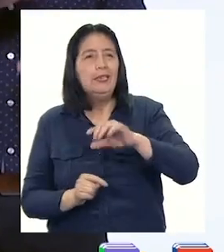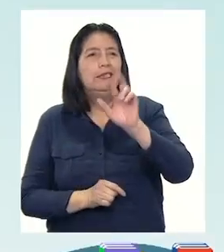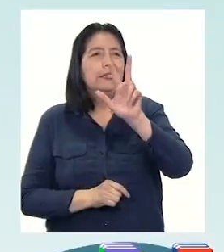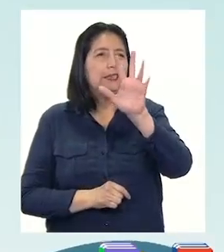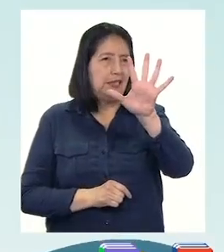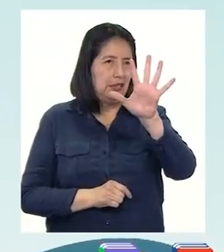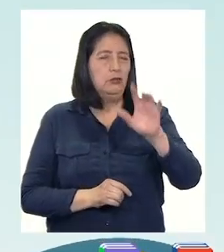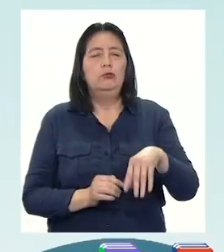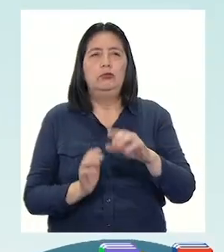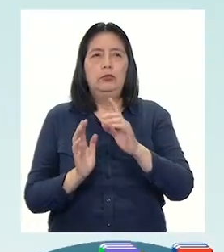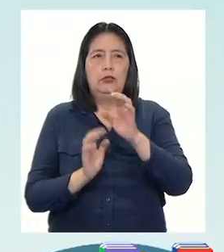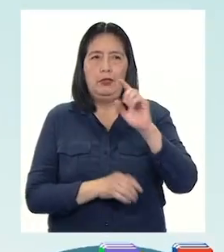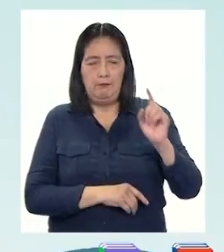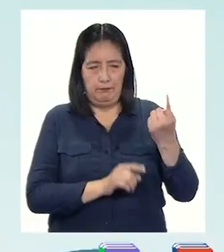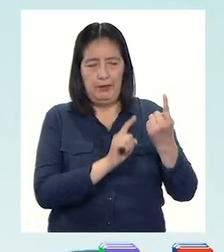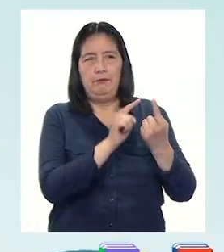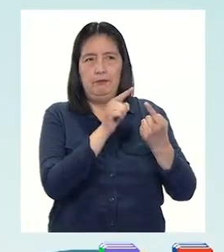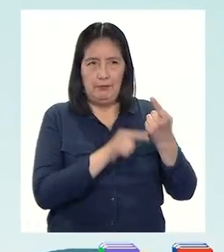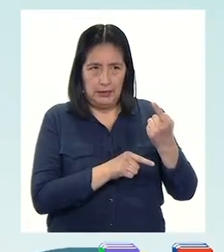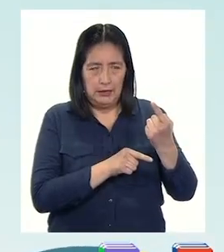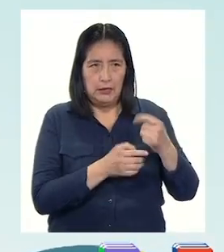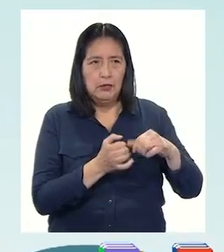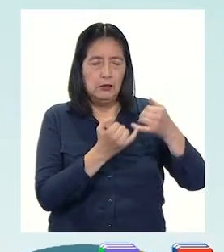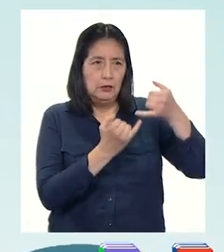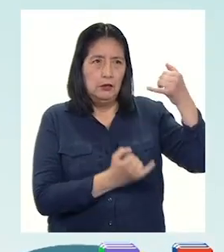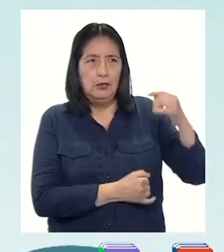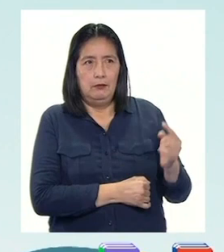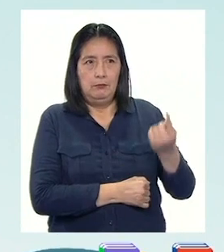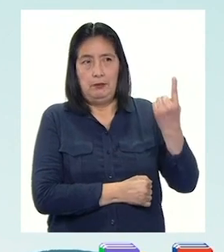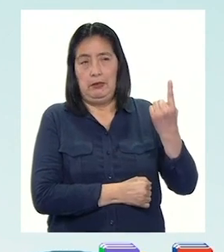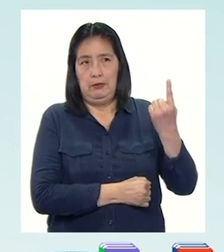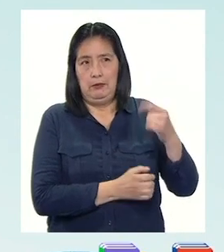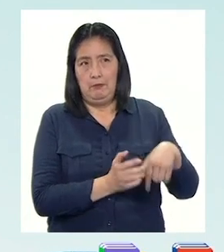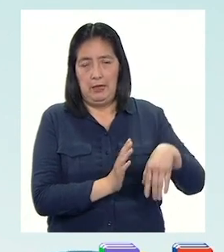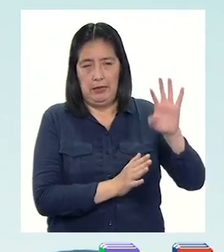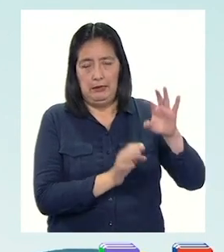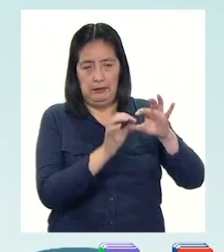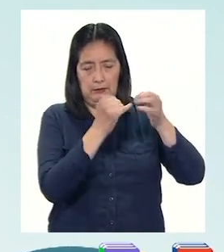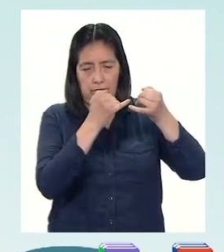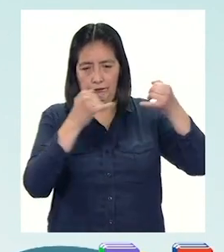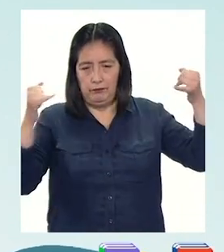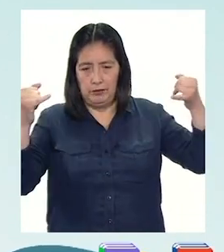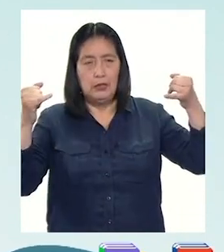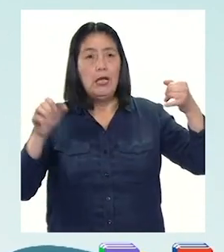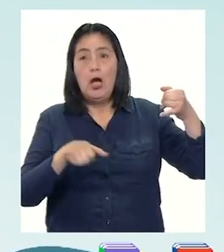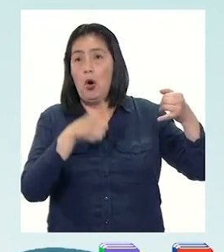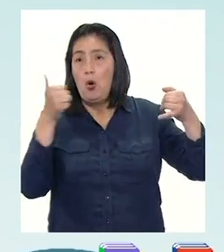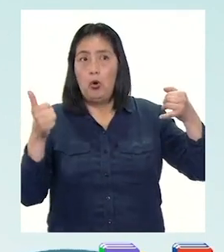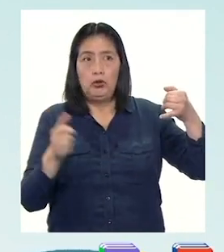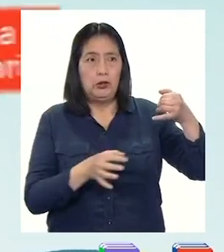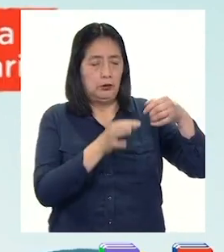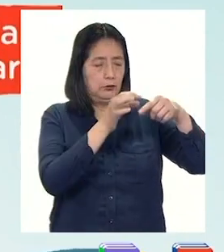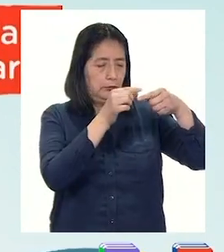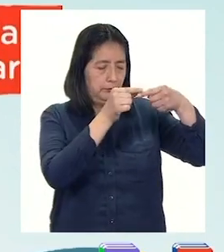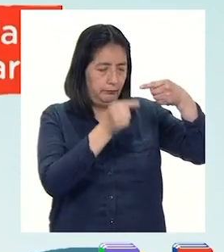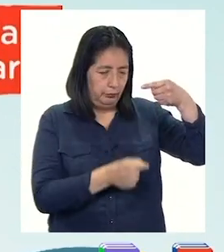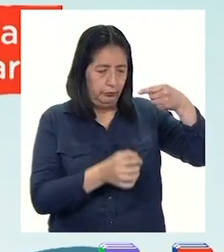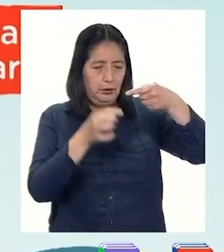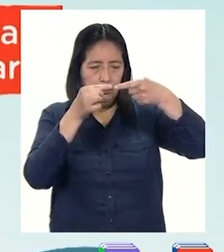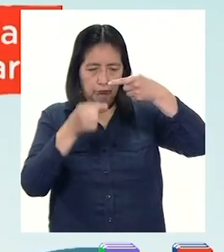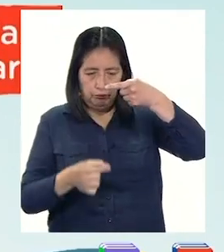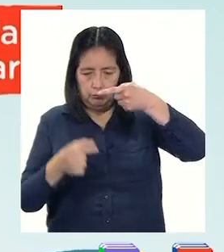centímetros. La primera será nuestra cuerda primario principal y la restante serán las secundarias